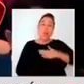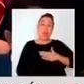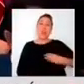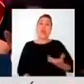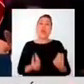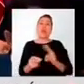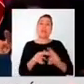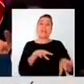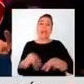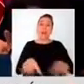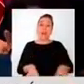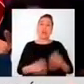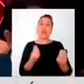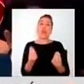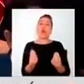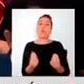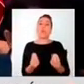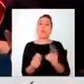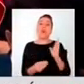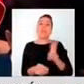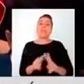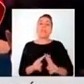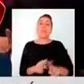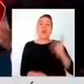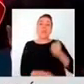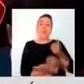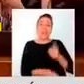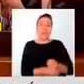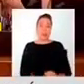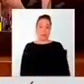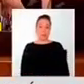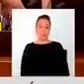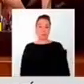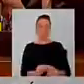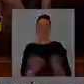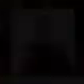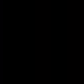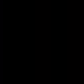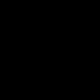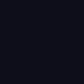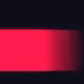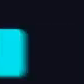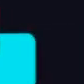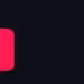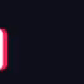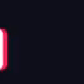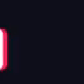y cómo no instalar una dictadura del proletariado. Muchas gracias, señor presidente. Gracias, diputado Kaiser.